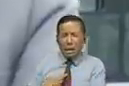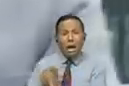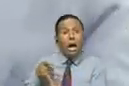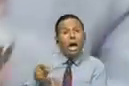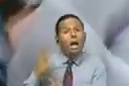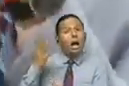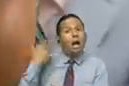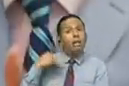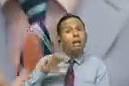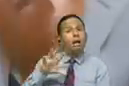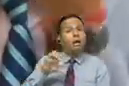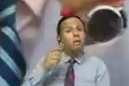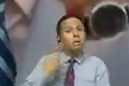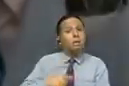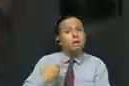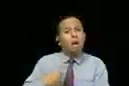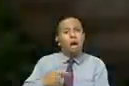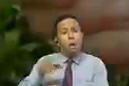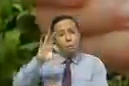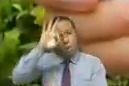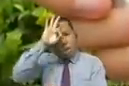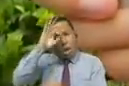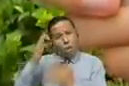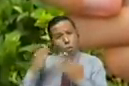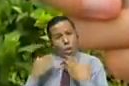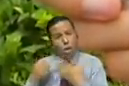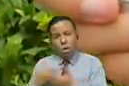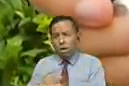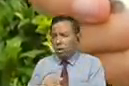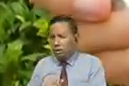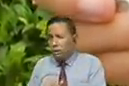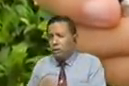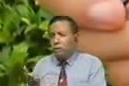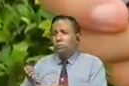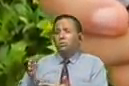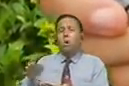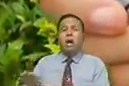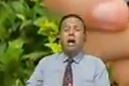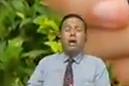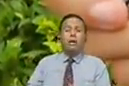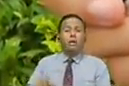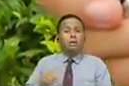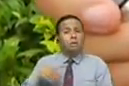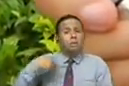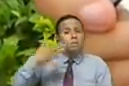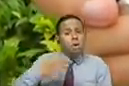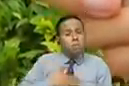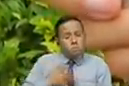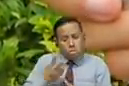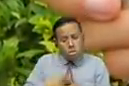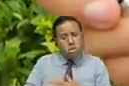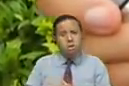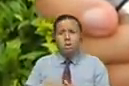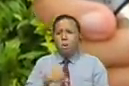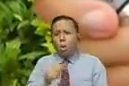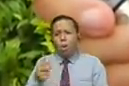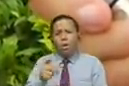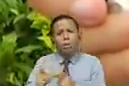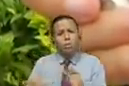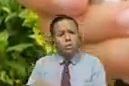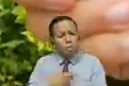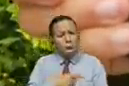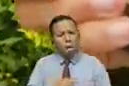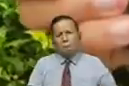de agonía en el Hospital Guayaquil. Mañana puede ser mi hijo o otras personas y no es justo, no es justo